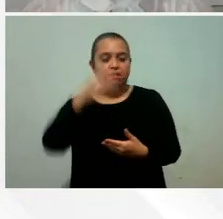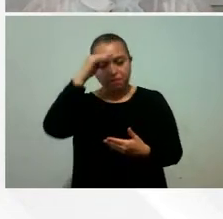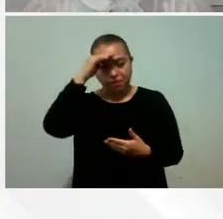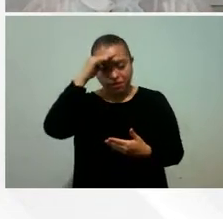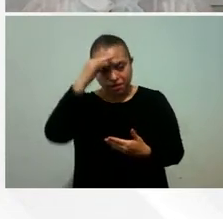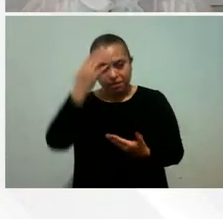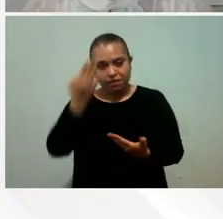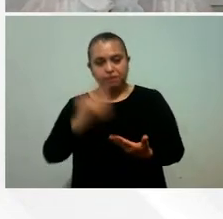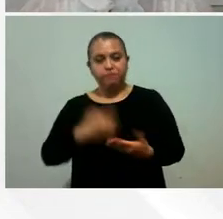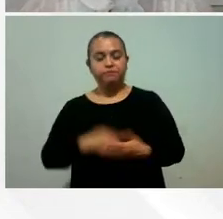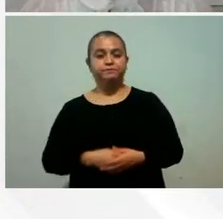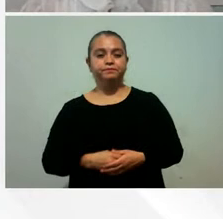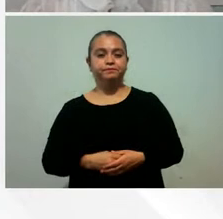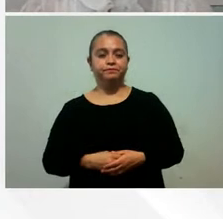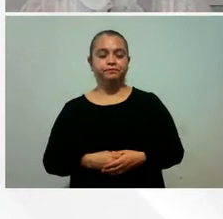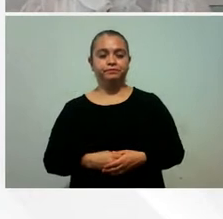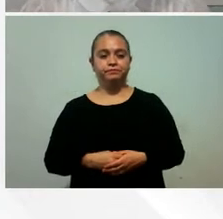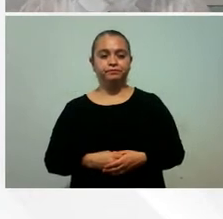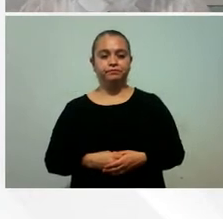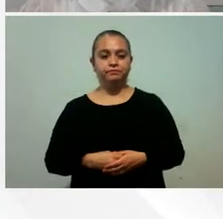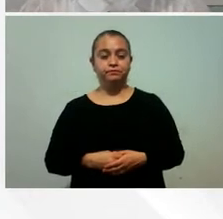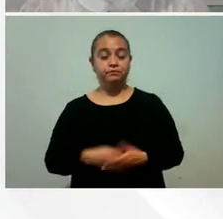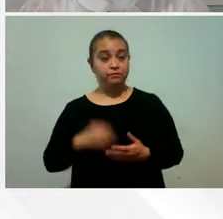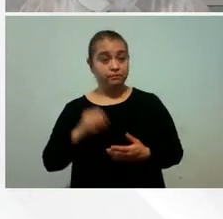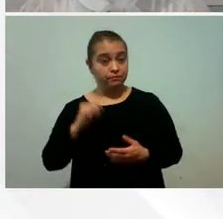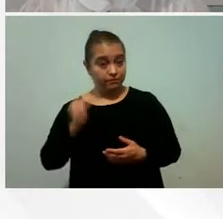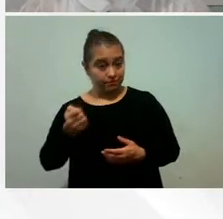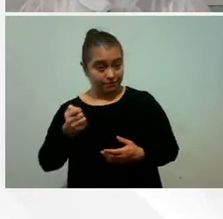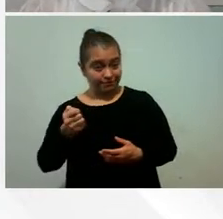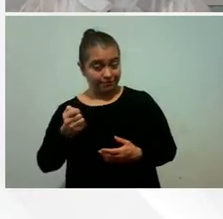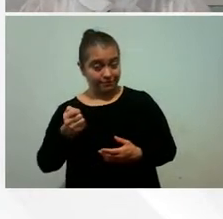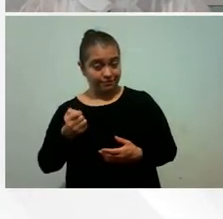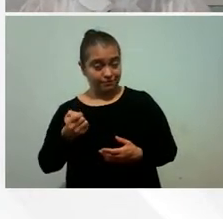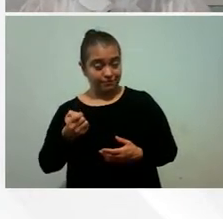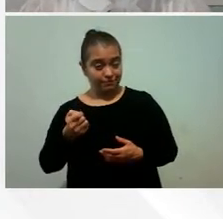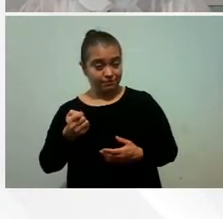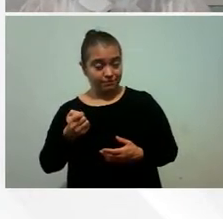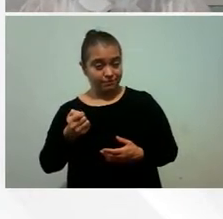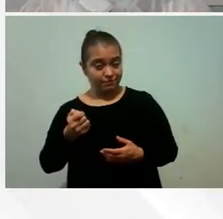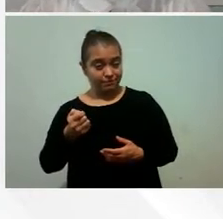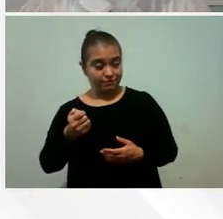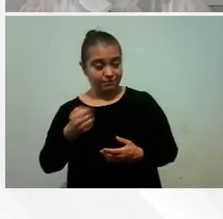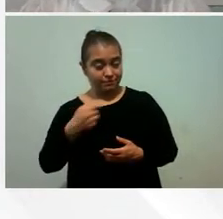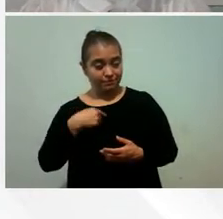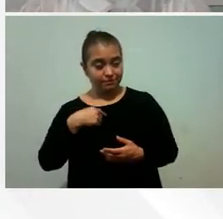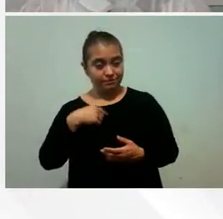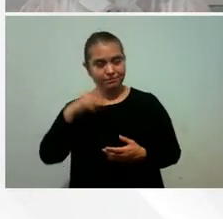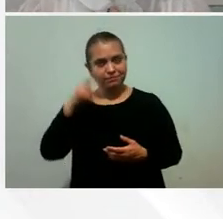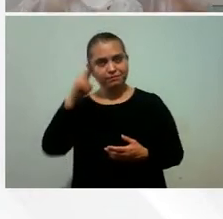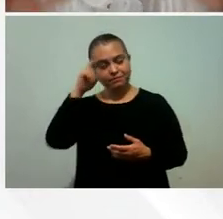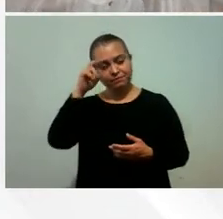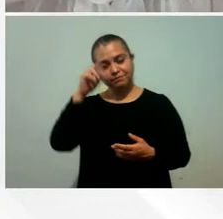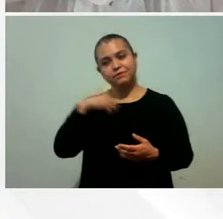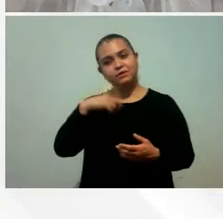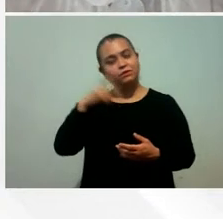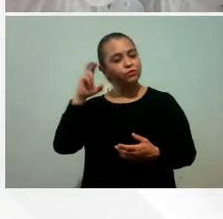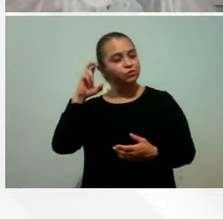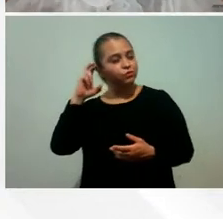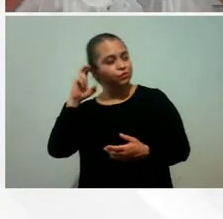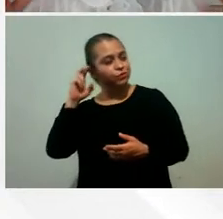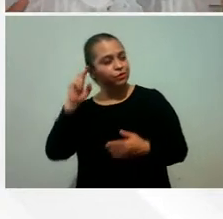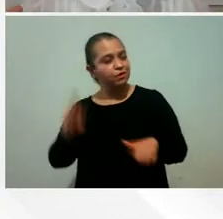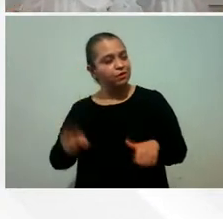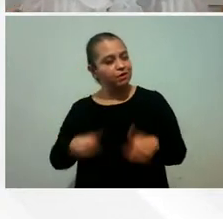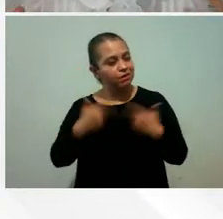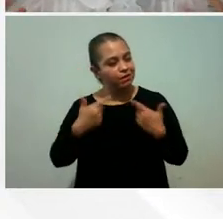momentos. Y para ello, te vamos a inspirar con una melodía para que pueda fluir tu